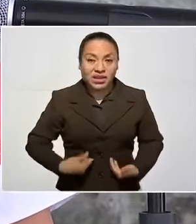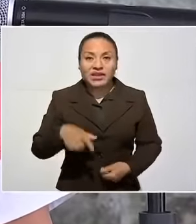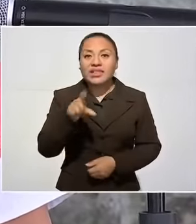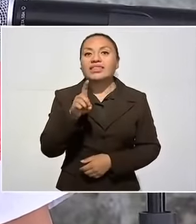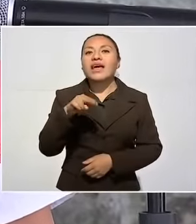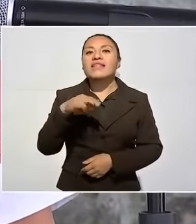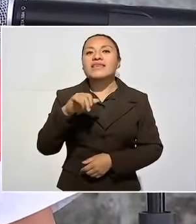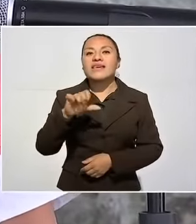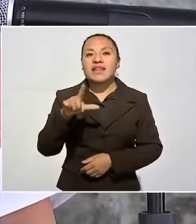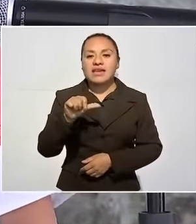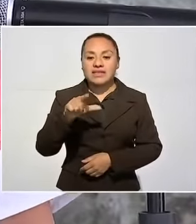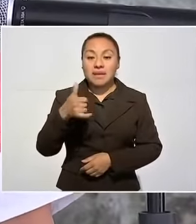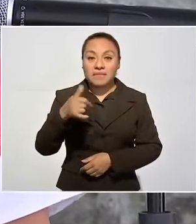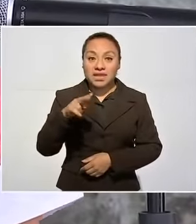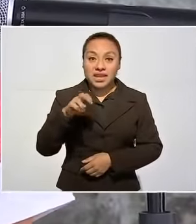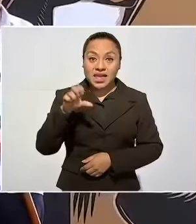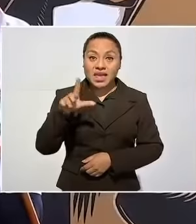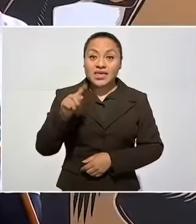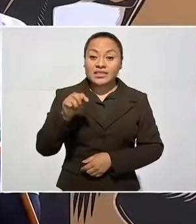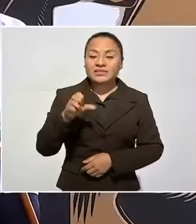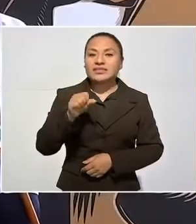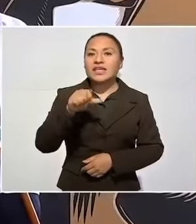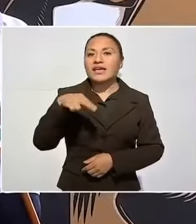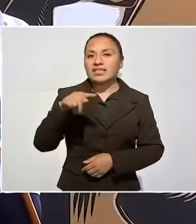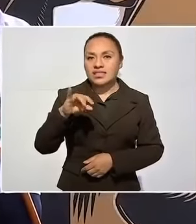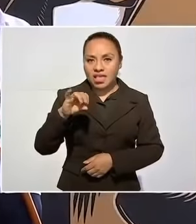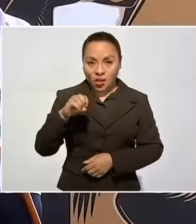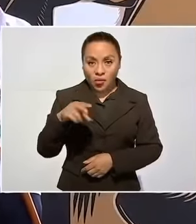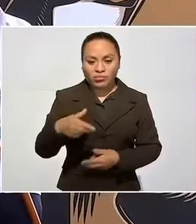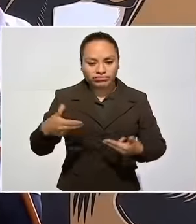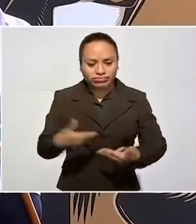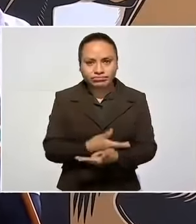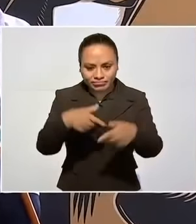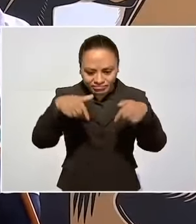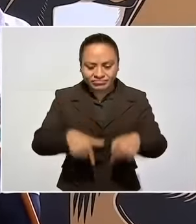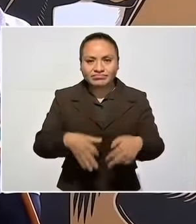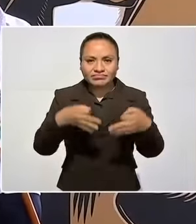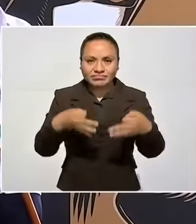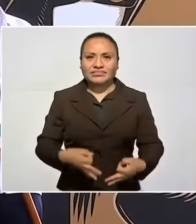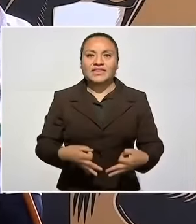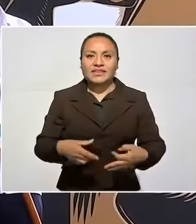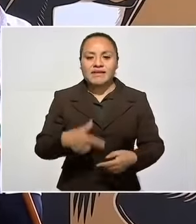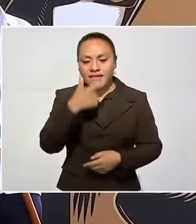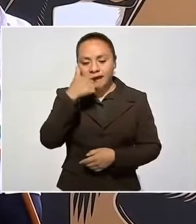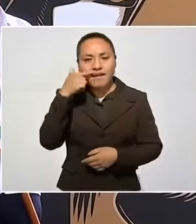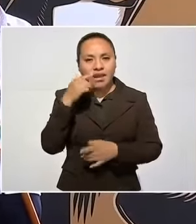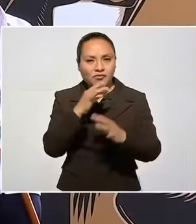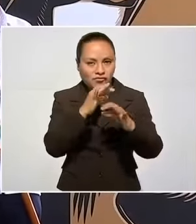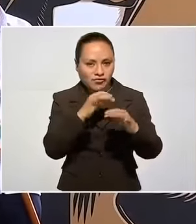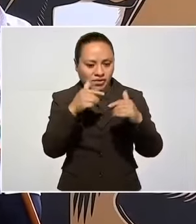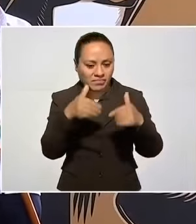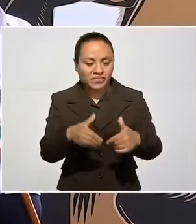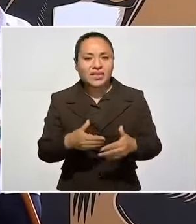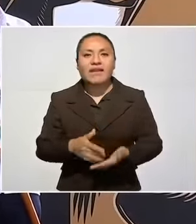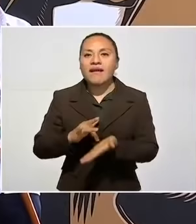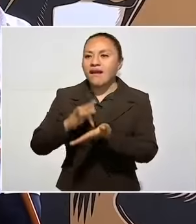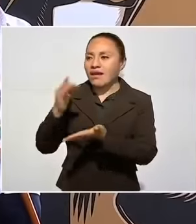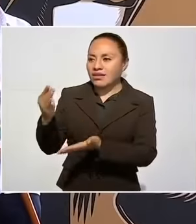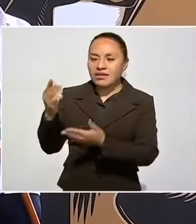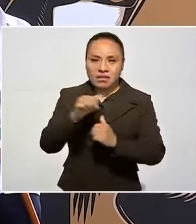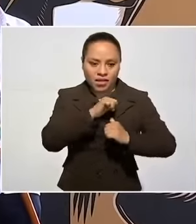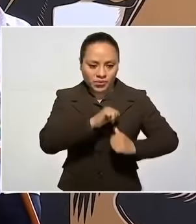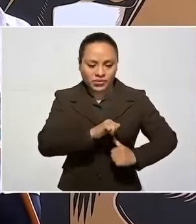Santiago Martínez, originaria de esta comunidad de Gratava de Juárez. Agradezco a la